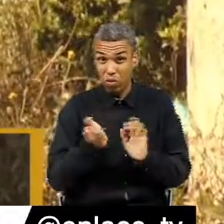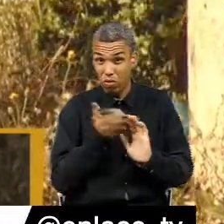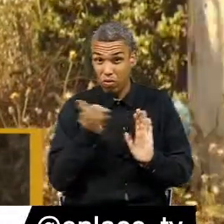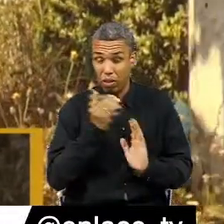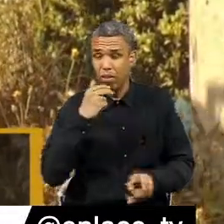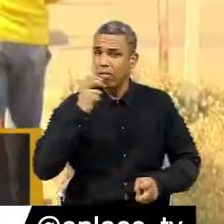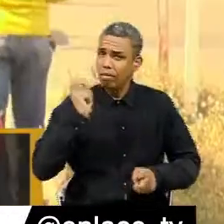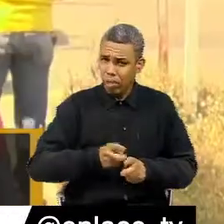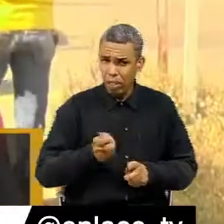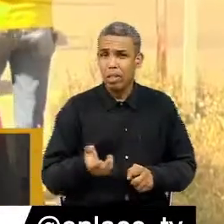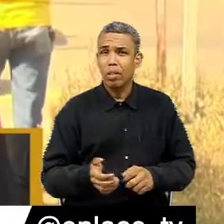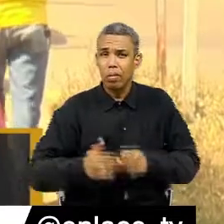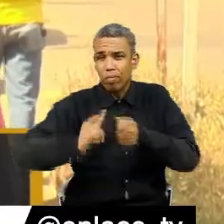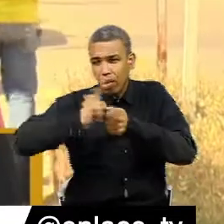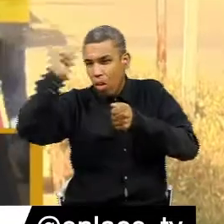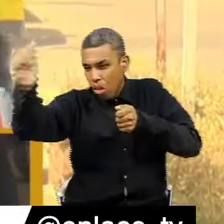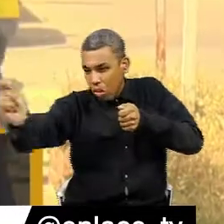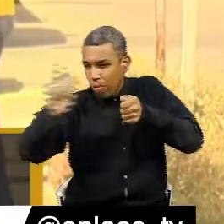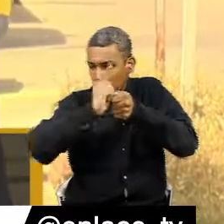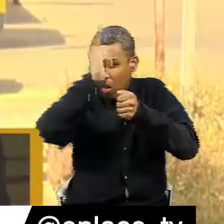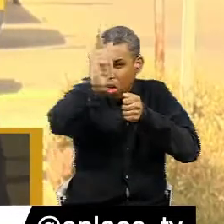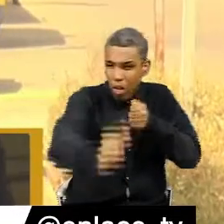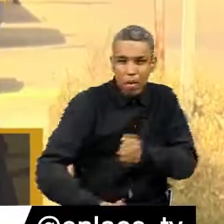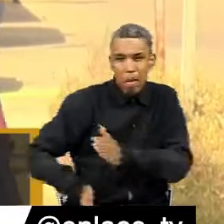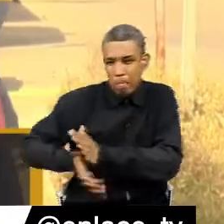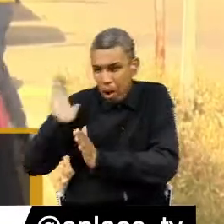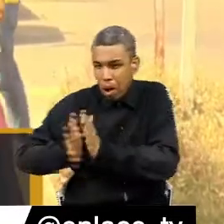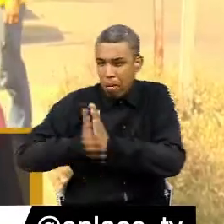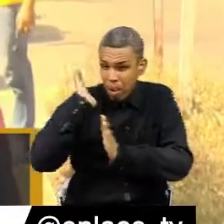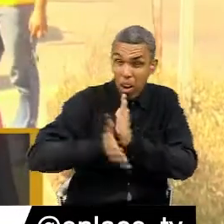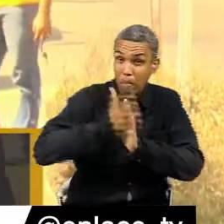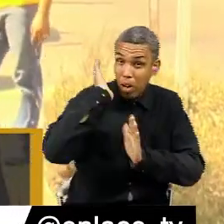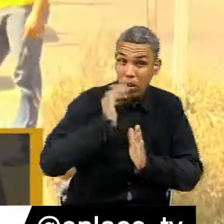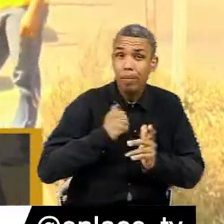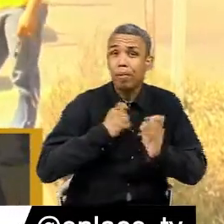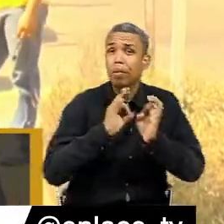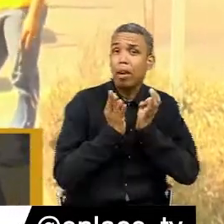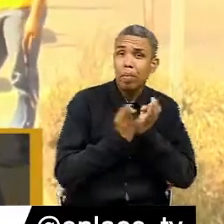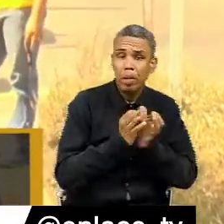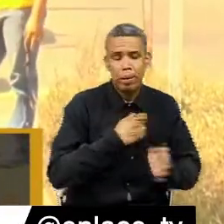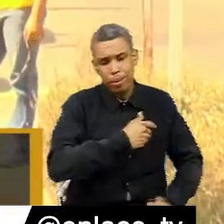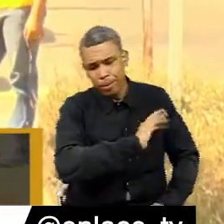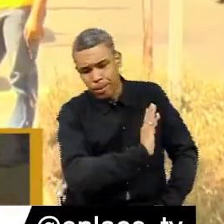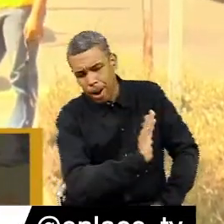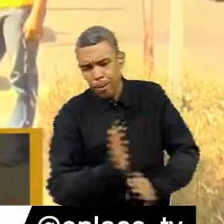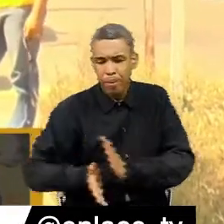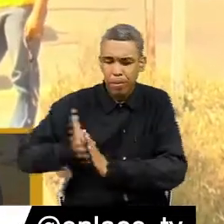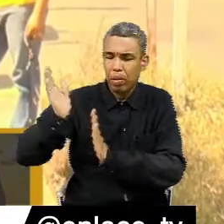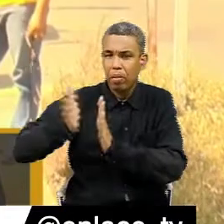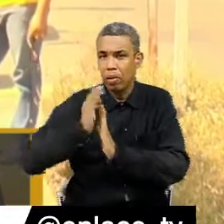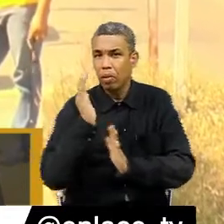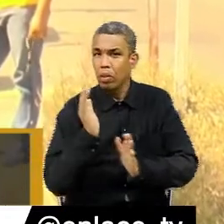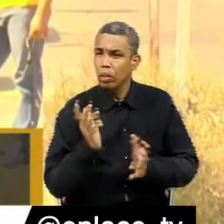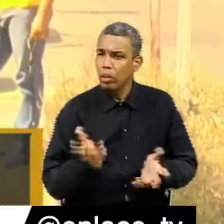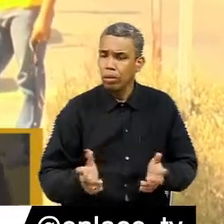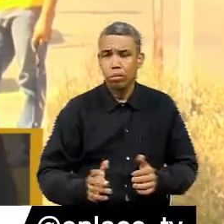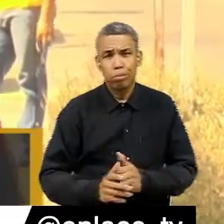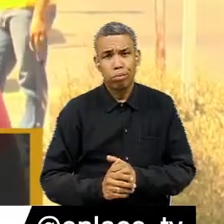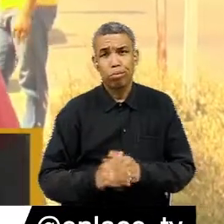que nosotros nos distanciamos por horas, por días, por meses. Y saben que nosotros a veces también dormimos incómodos por tratar de traer el